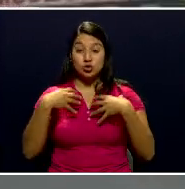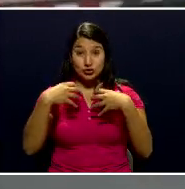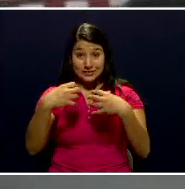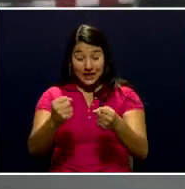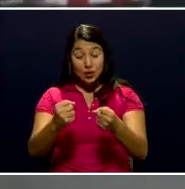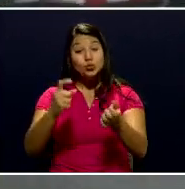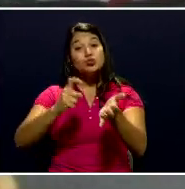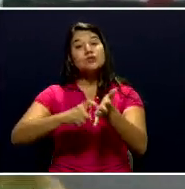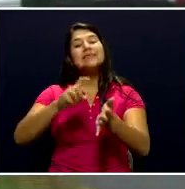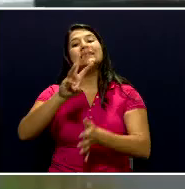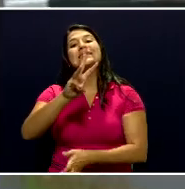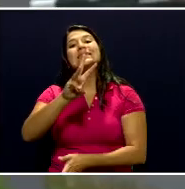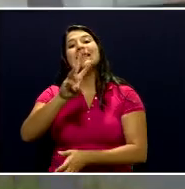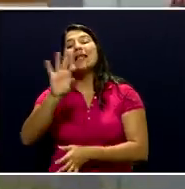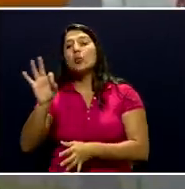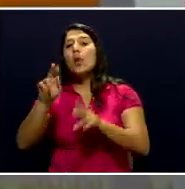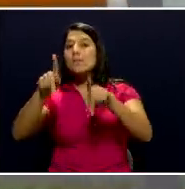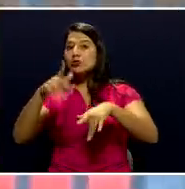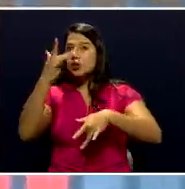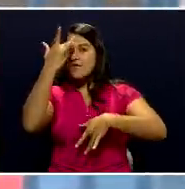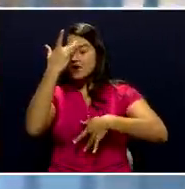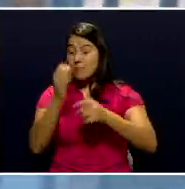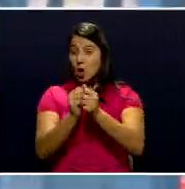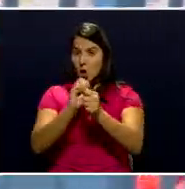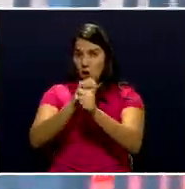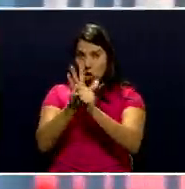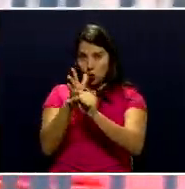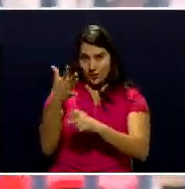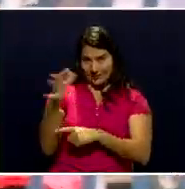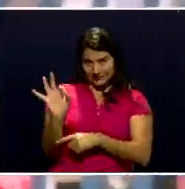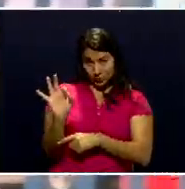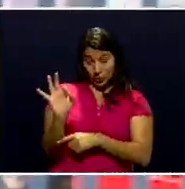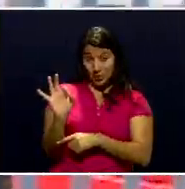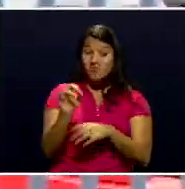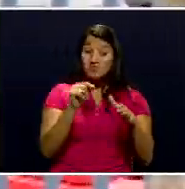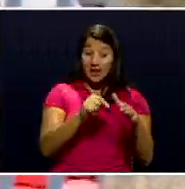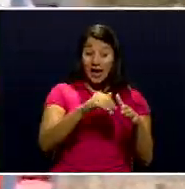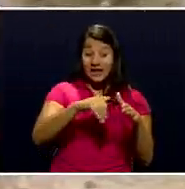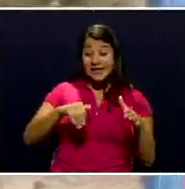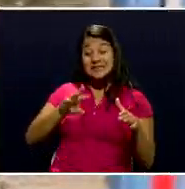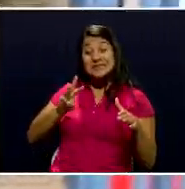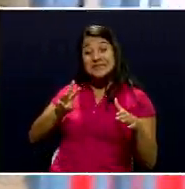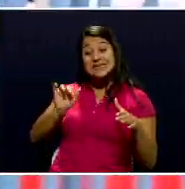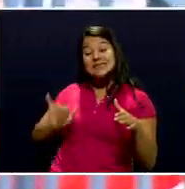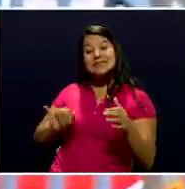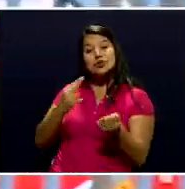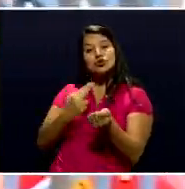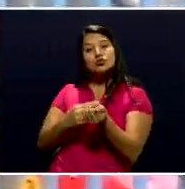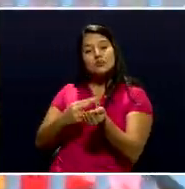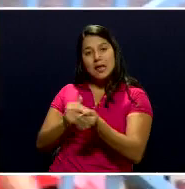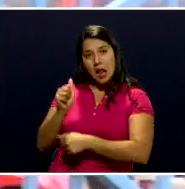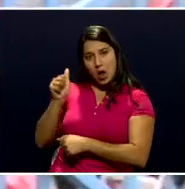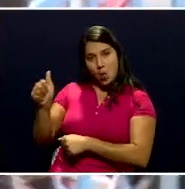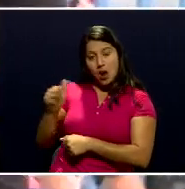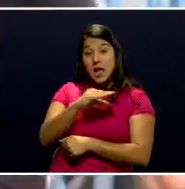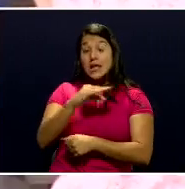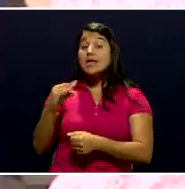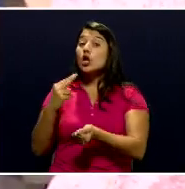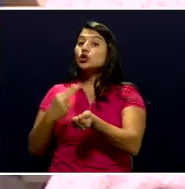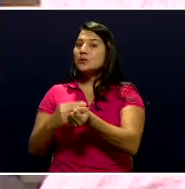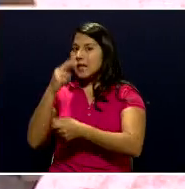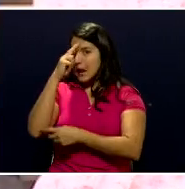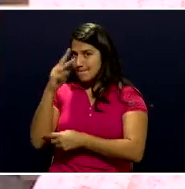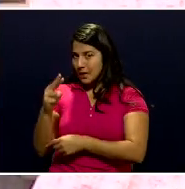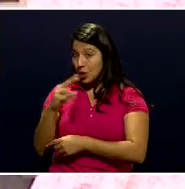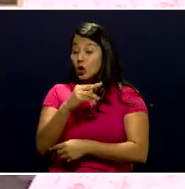personas infectadas con COVID-19. De ellos, 6 personas se encuentran internadas en el Hospital de Alajuela y en el Hospital México y